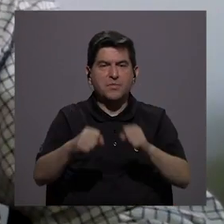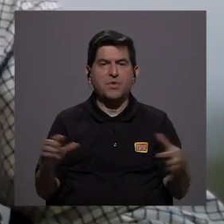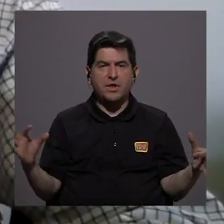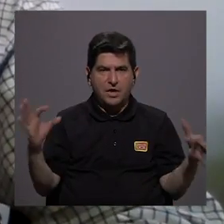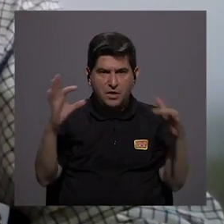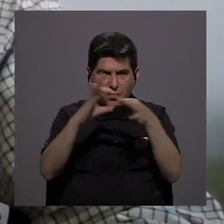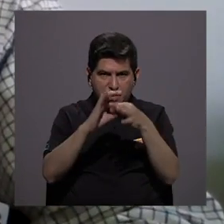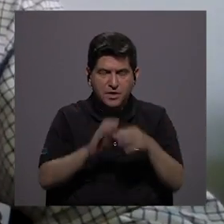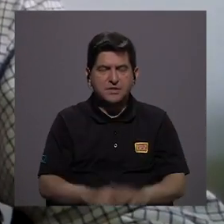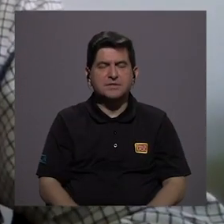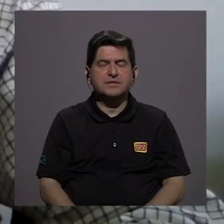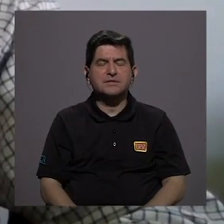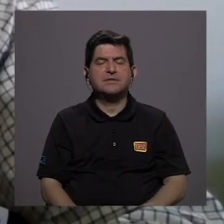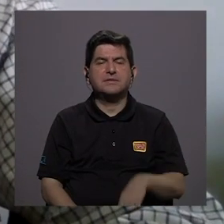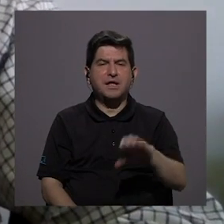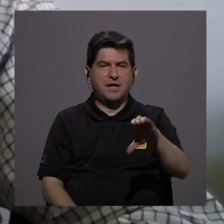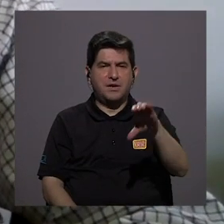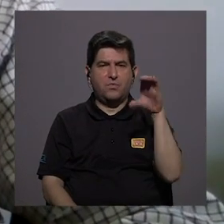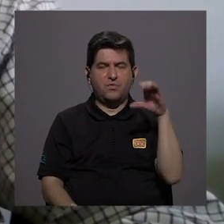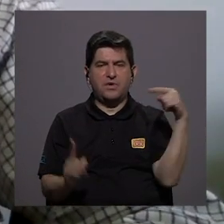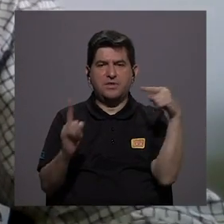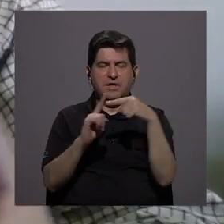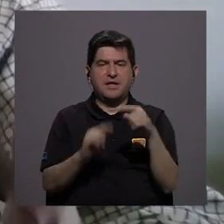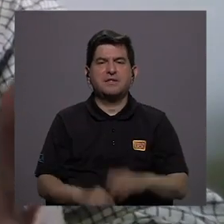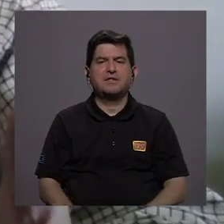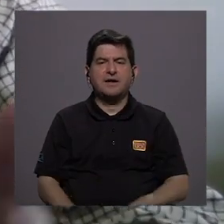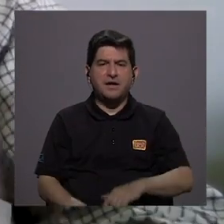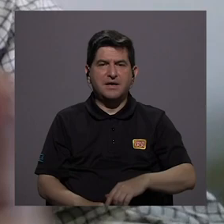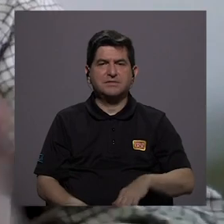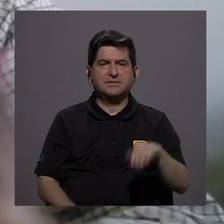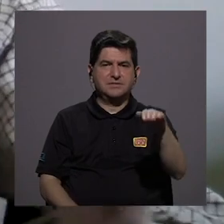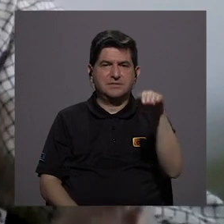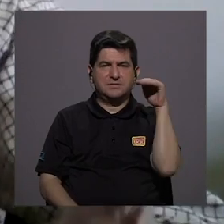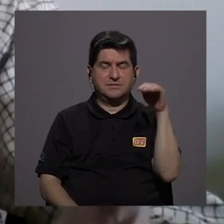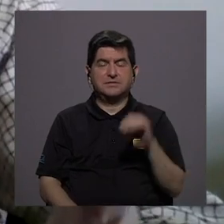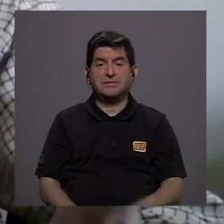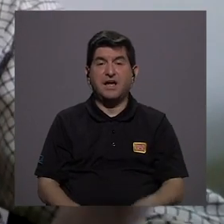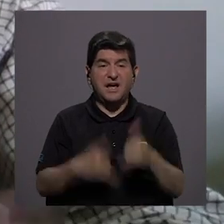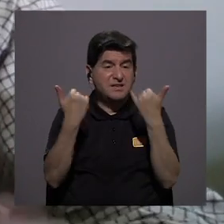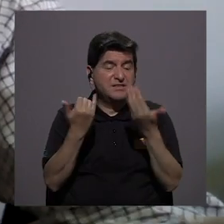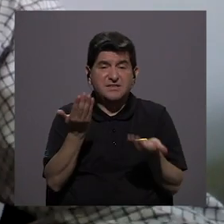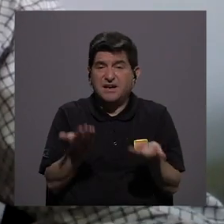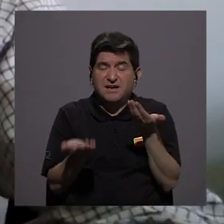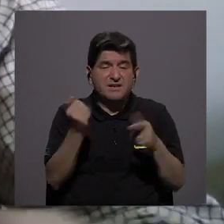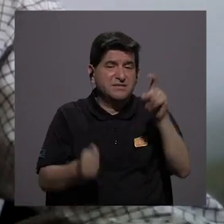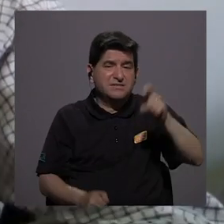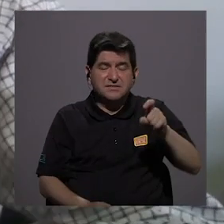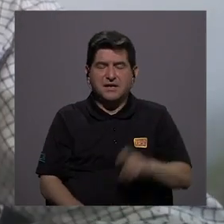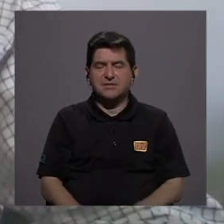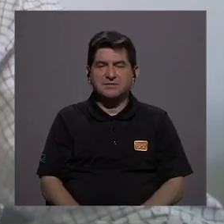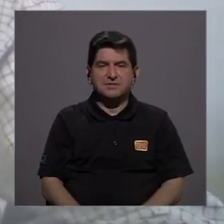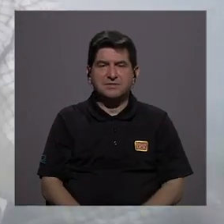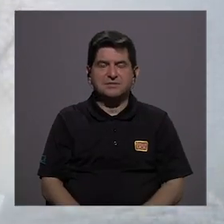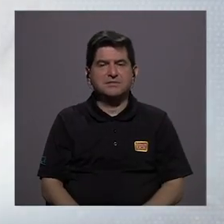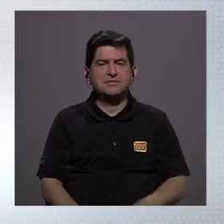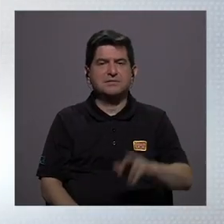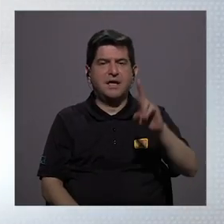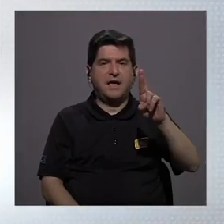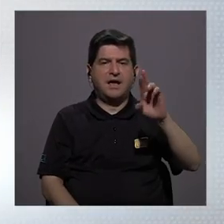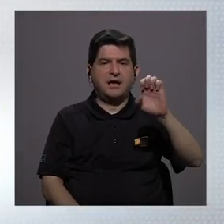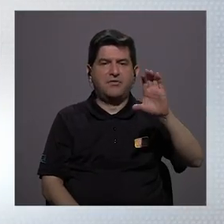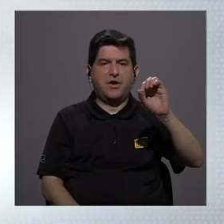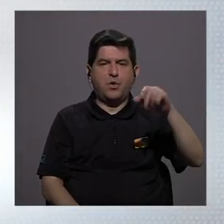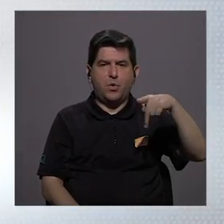que conecte Curridabat con las garantías sociales. Bueno, a lo mejor ya no lo necesitamos. Y en Recope, se necesita